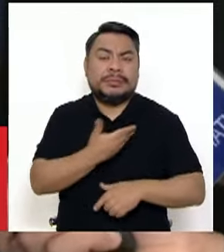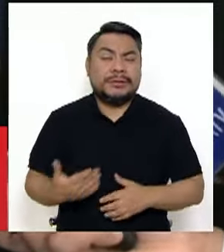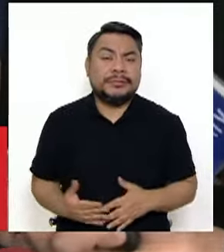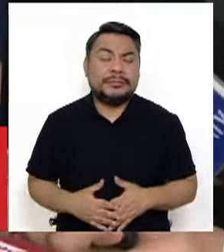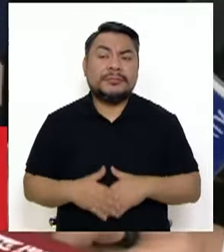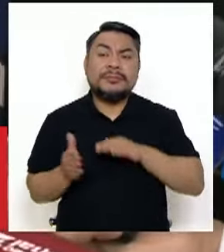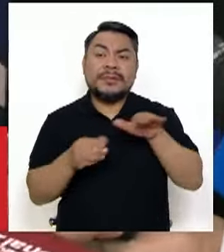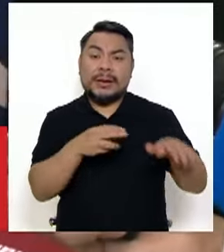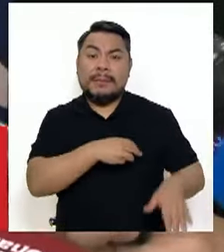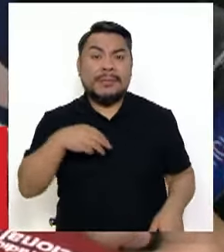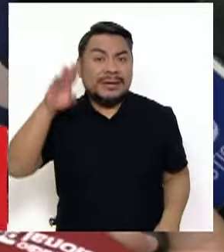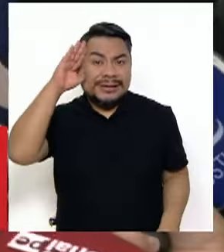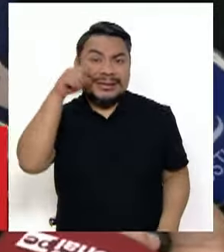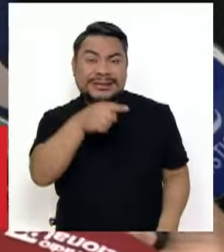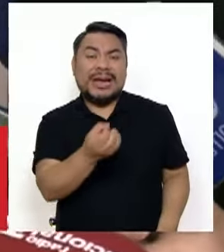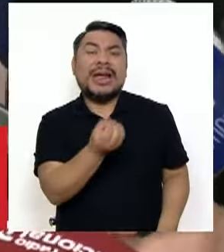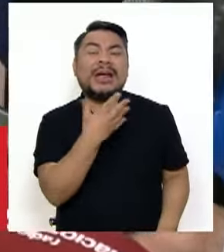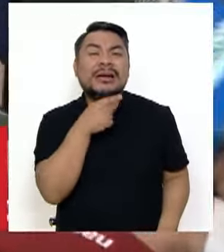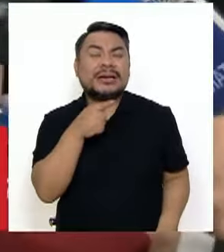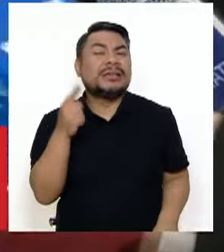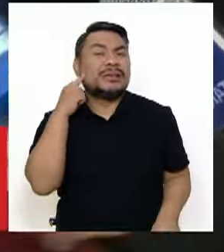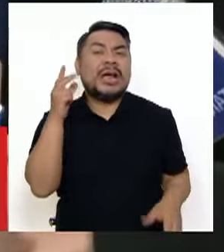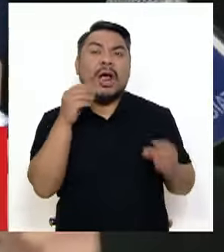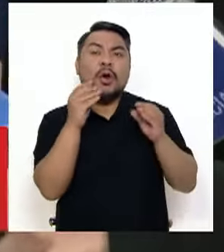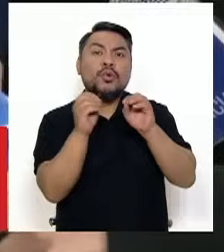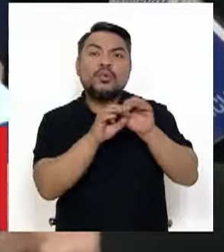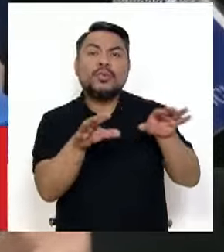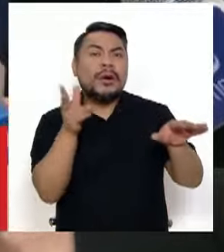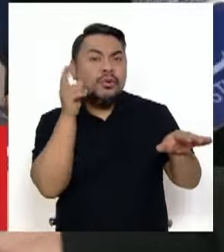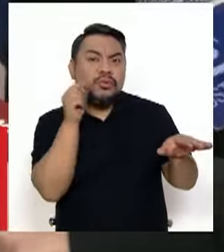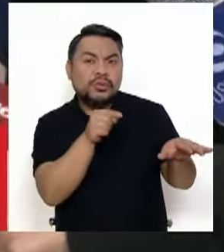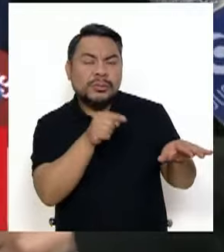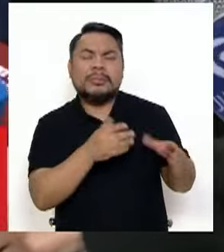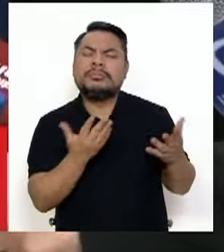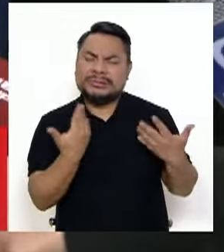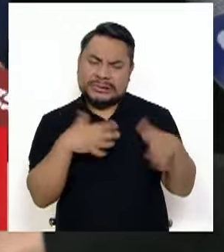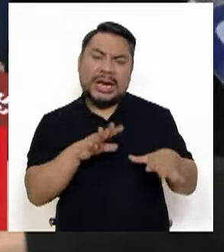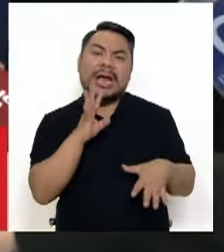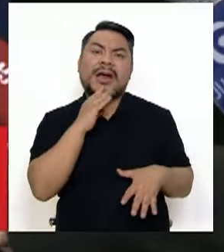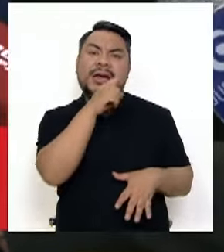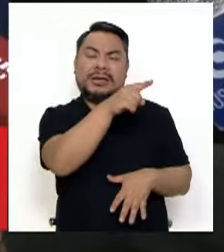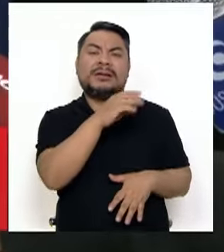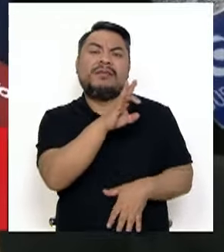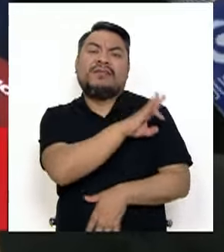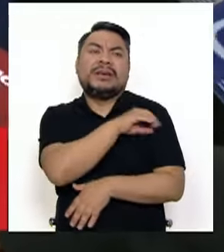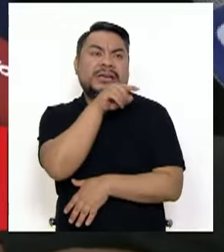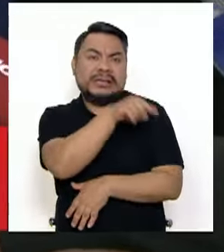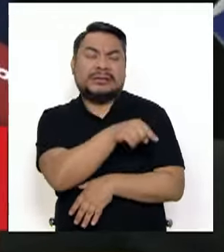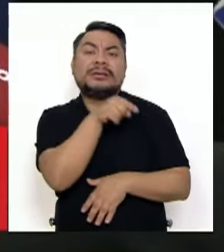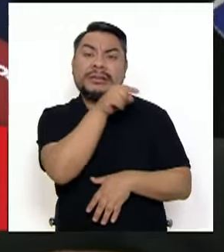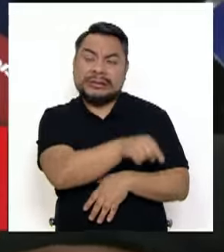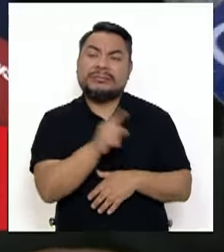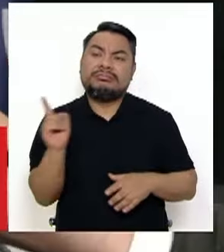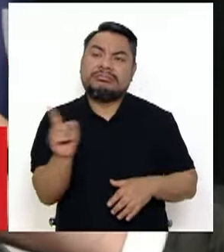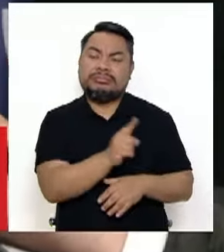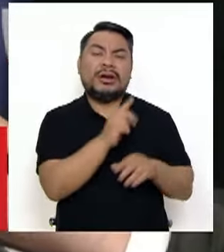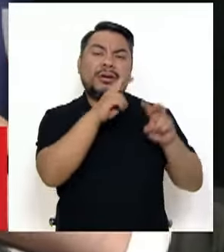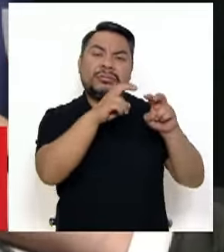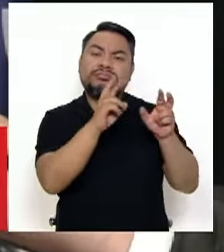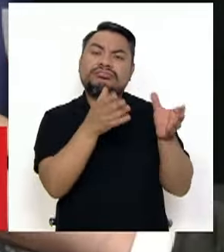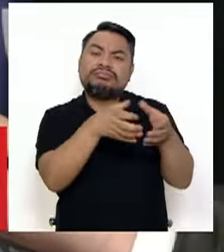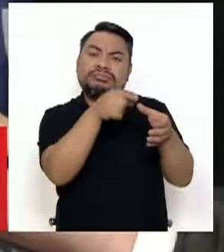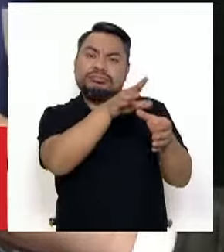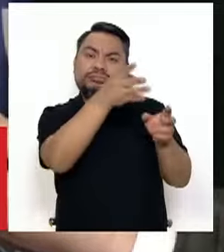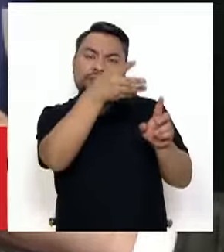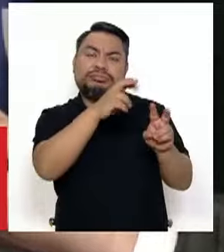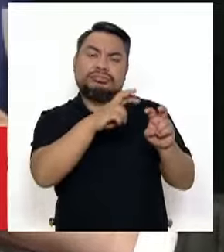los audios a los que usted hace referencia, ha declarado ya, el proceso se encuentra ante el Ministerio Público y es la instancia donde se tiene que ventilar. Delicado. El fiscal